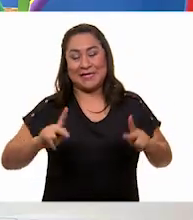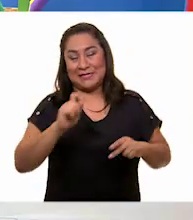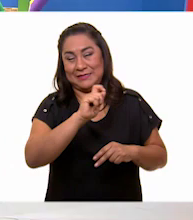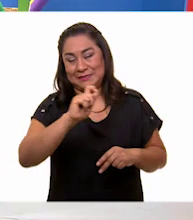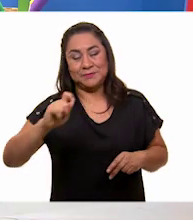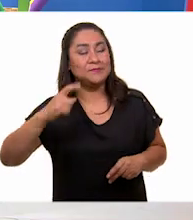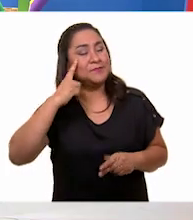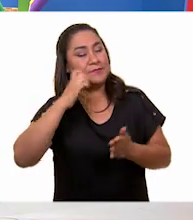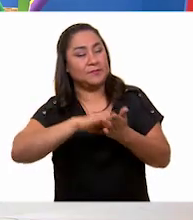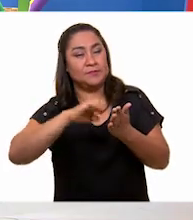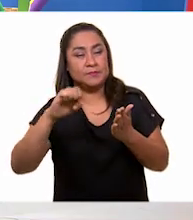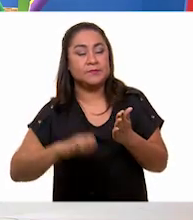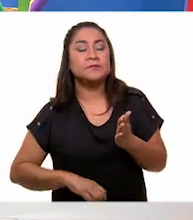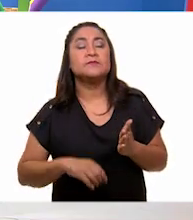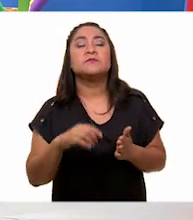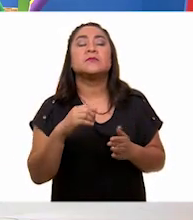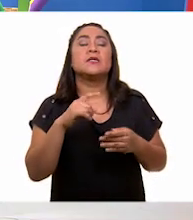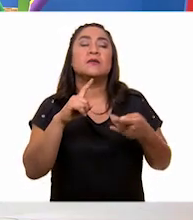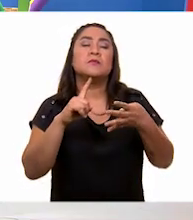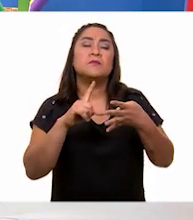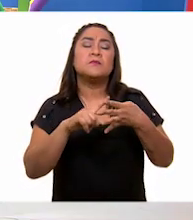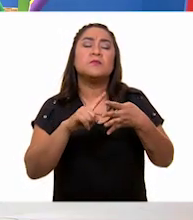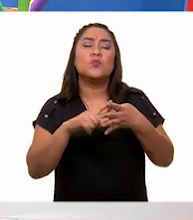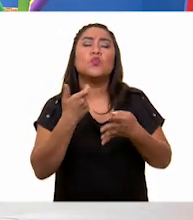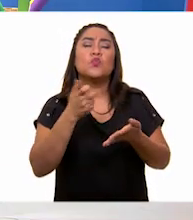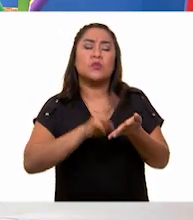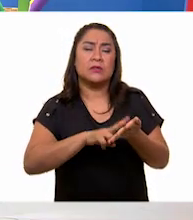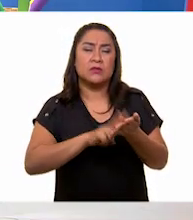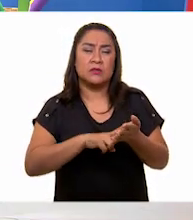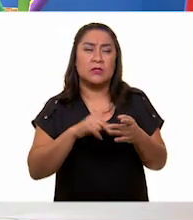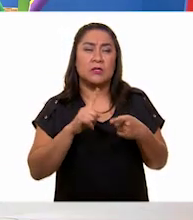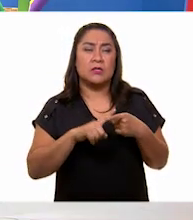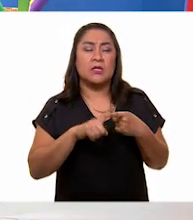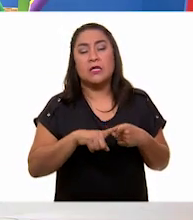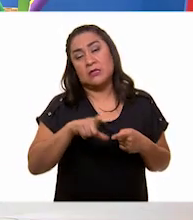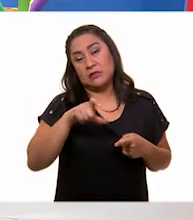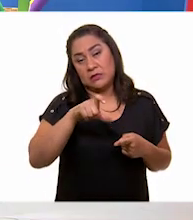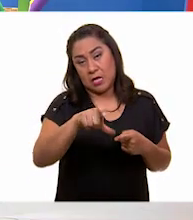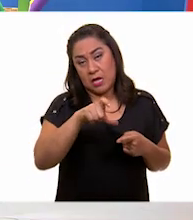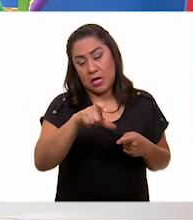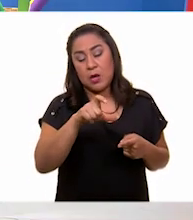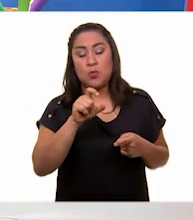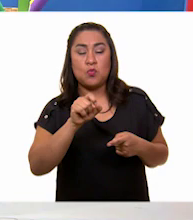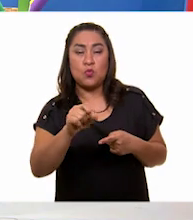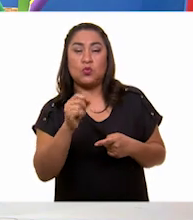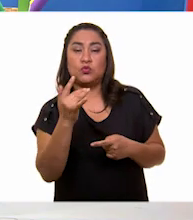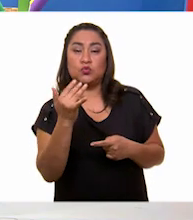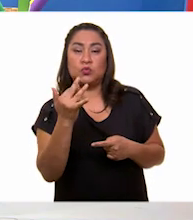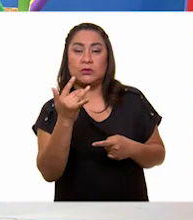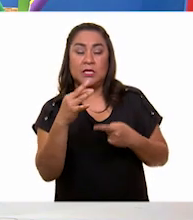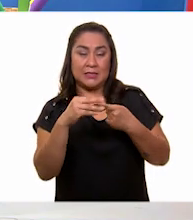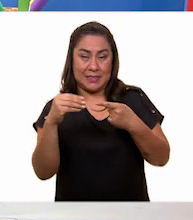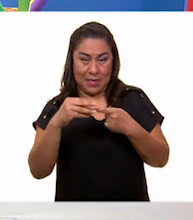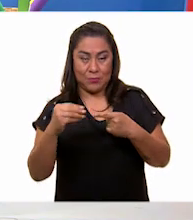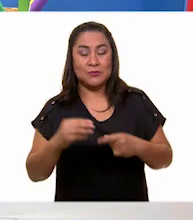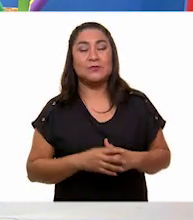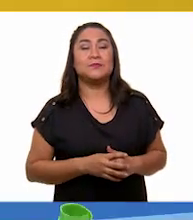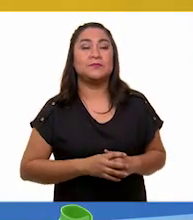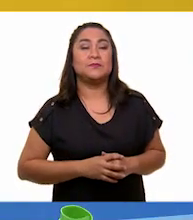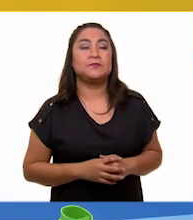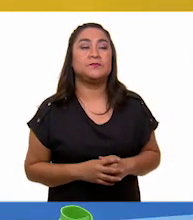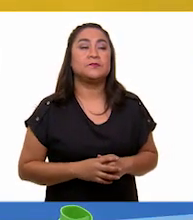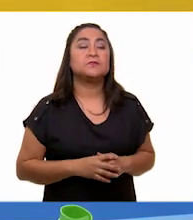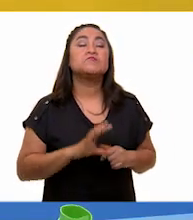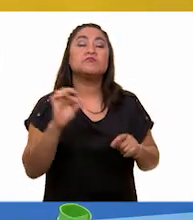el precio del paquete. ¿El primer paquete cuánto cuesta, María? Cuesta 17 pesos con 50 centavos. Ajá. Y